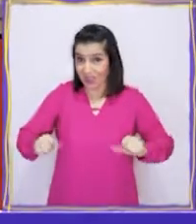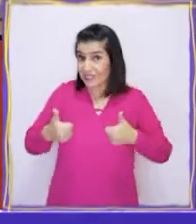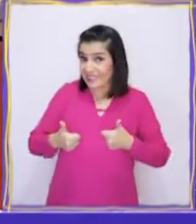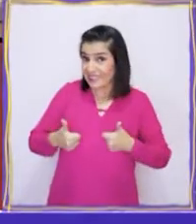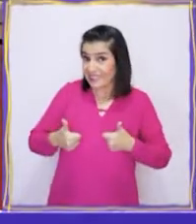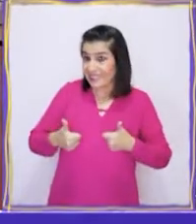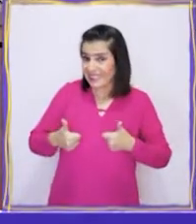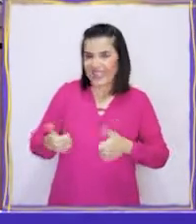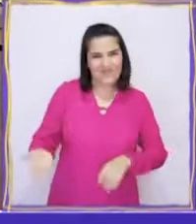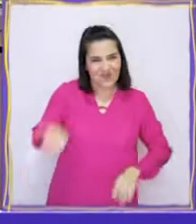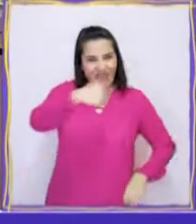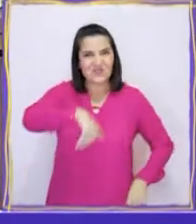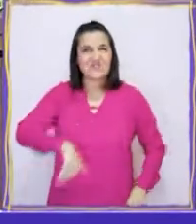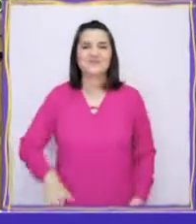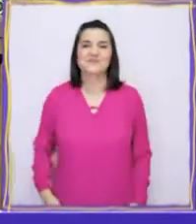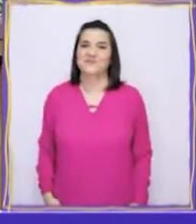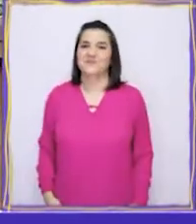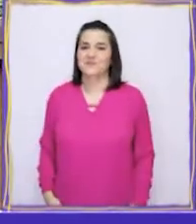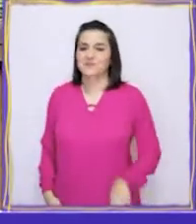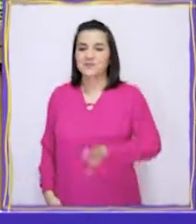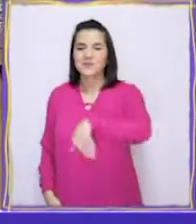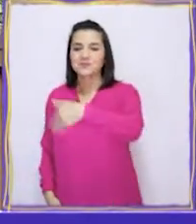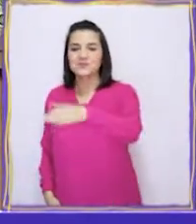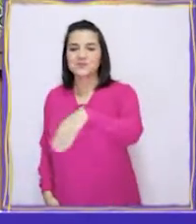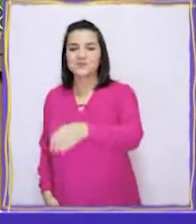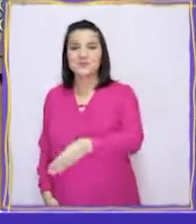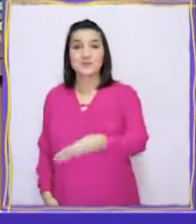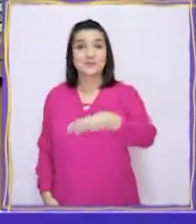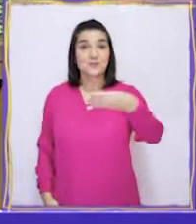están preparados? ¡Vamos!